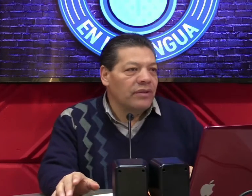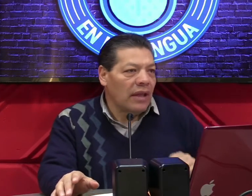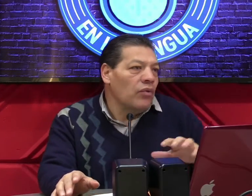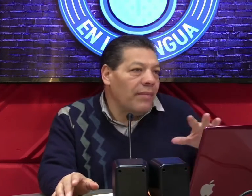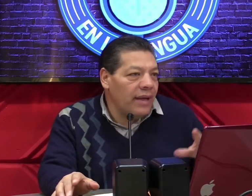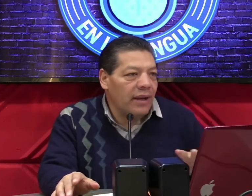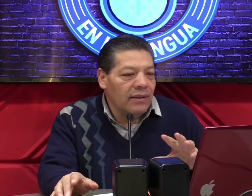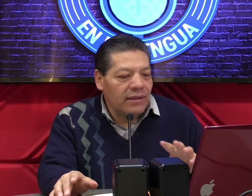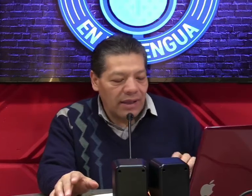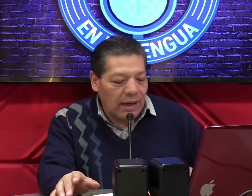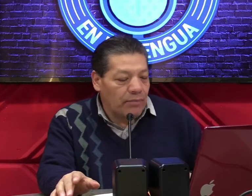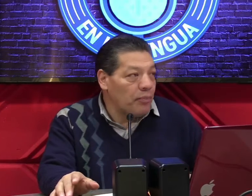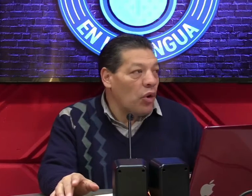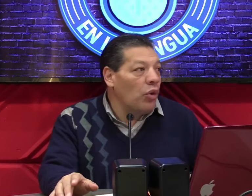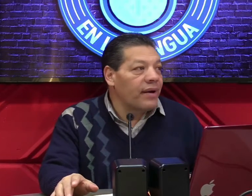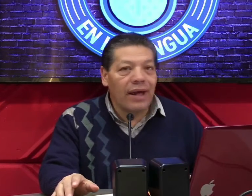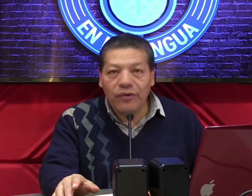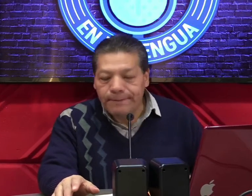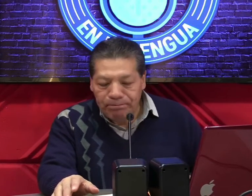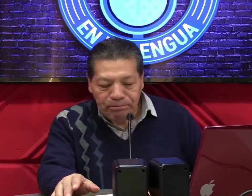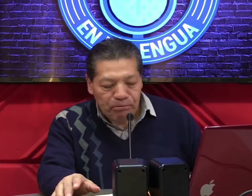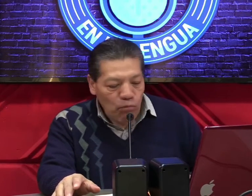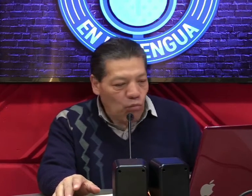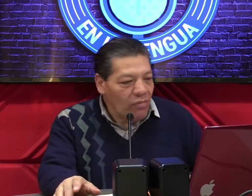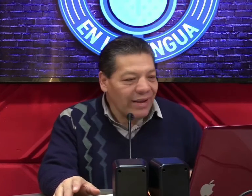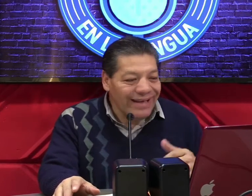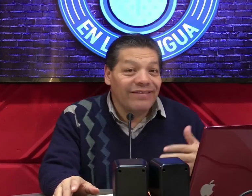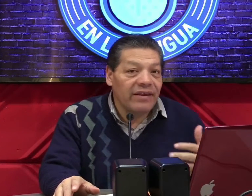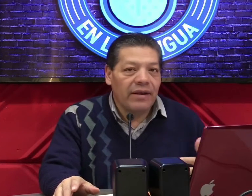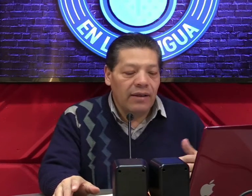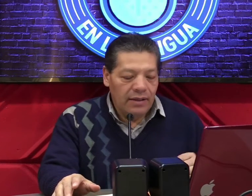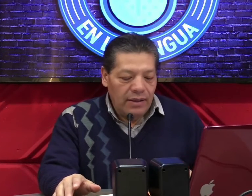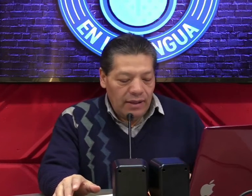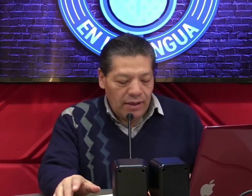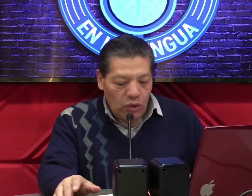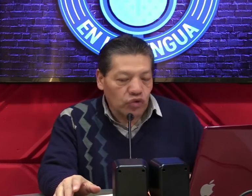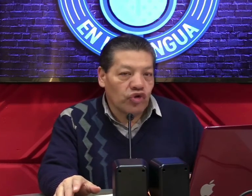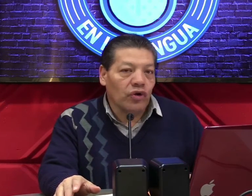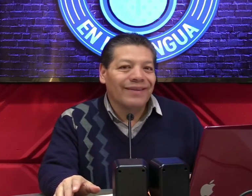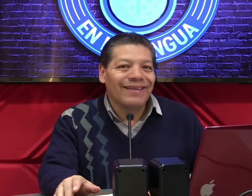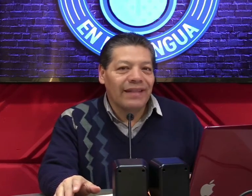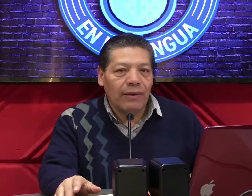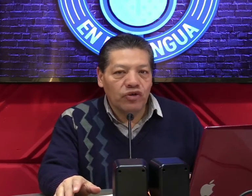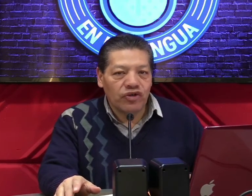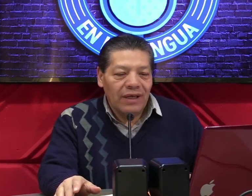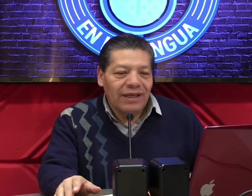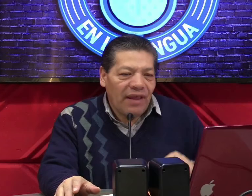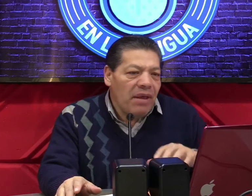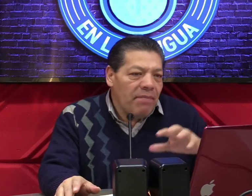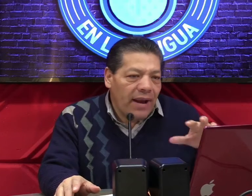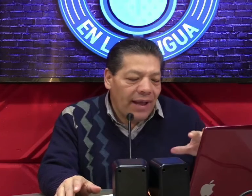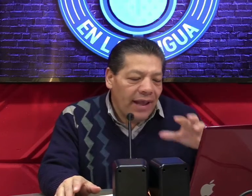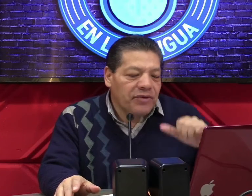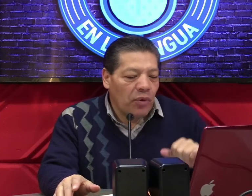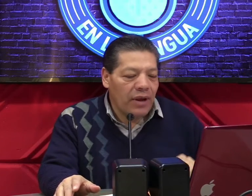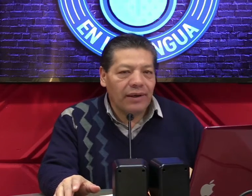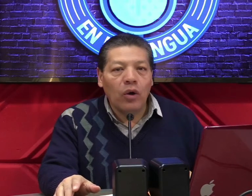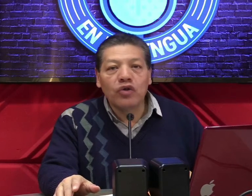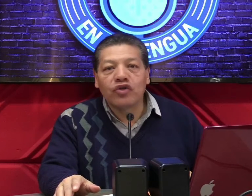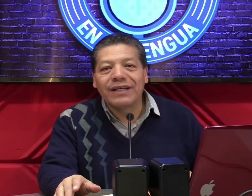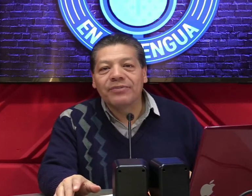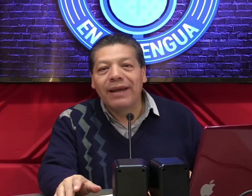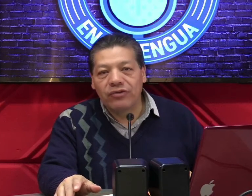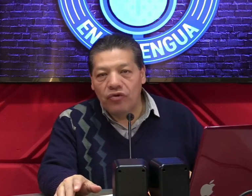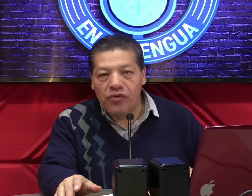momento, de alguna manera, de que el propio gobernador hiciera el uso de la voz también para